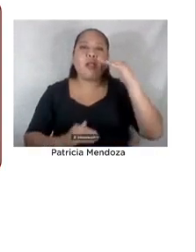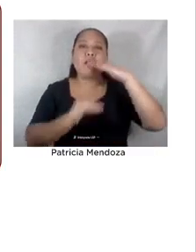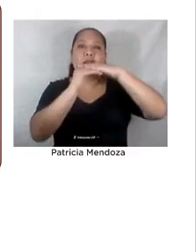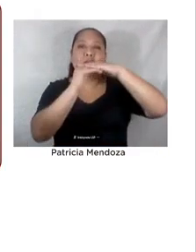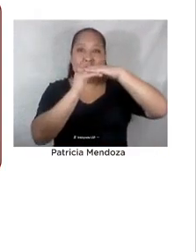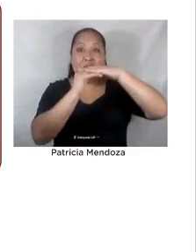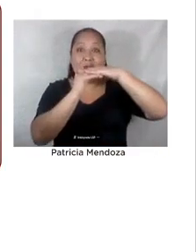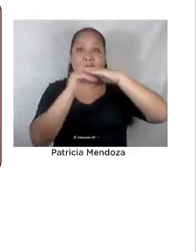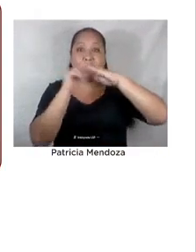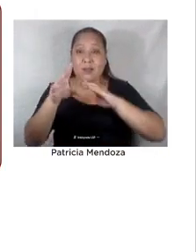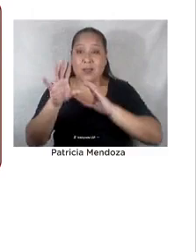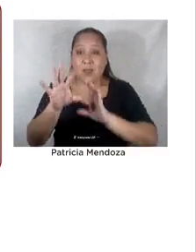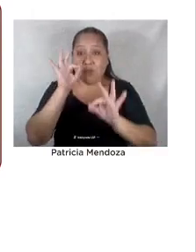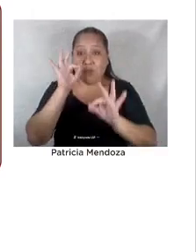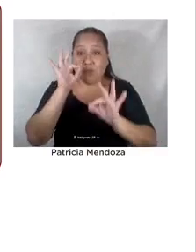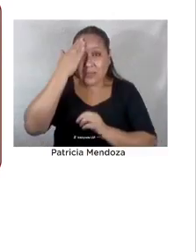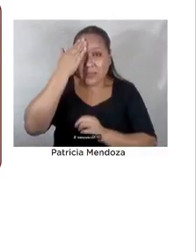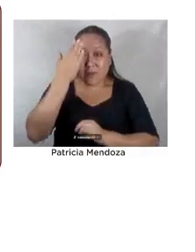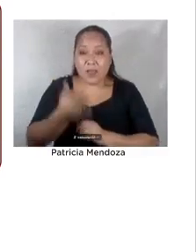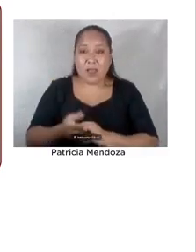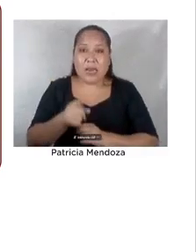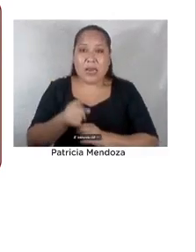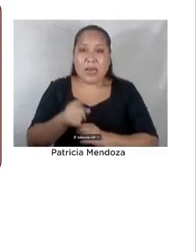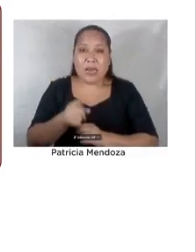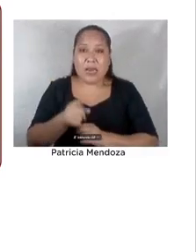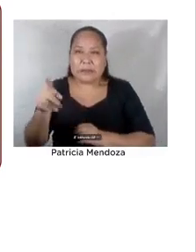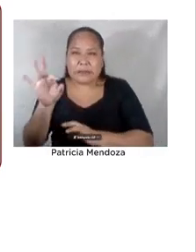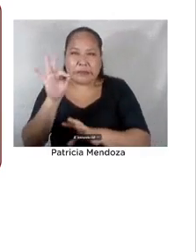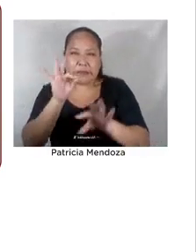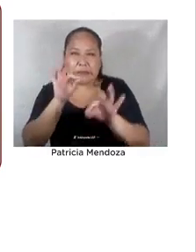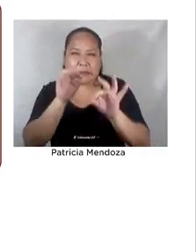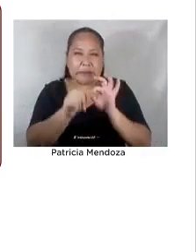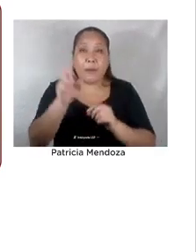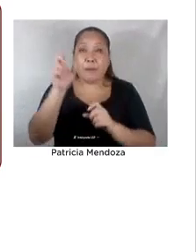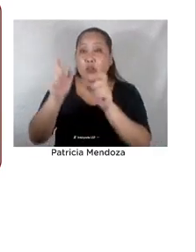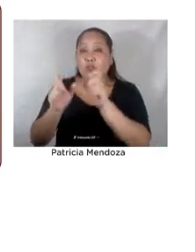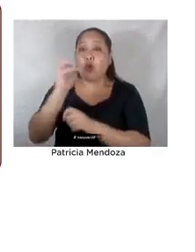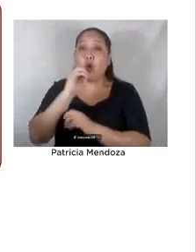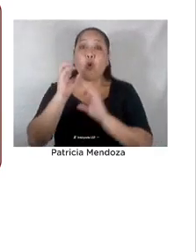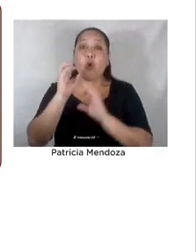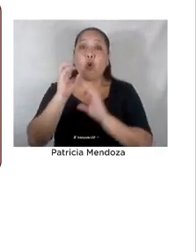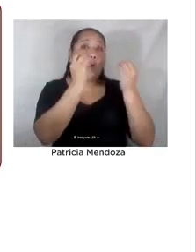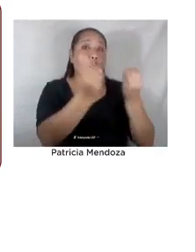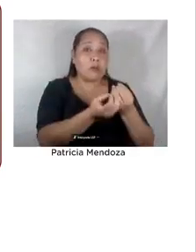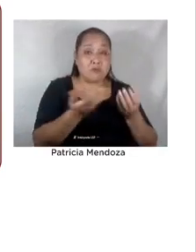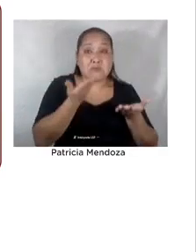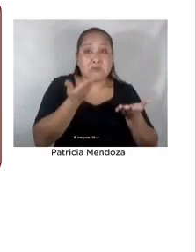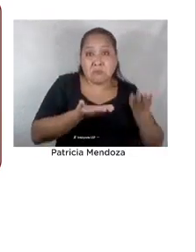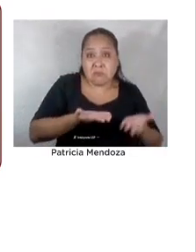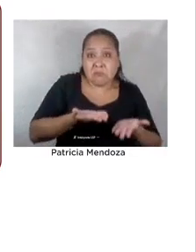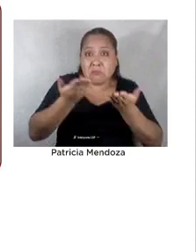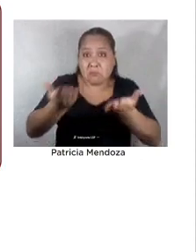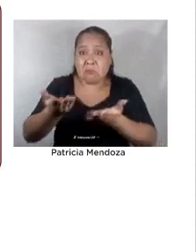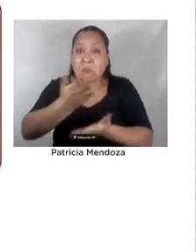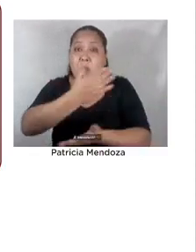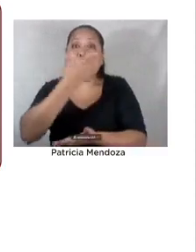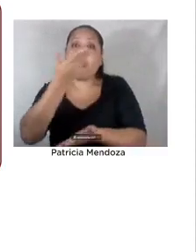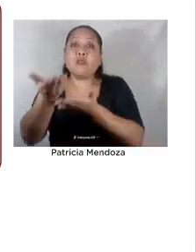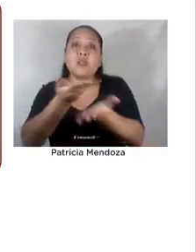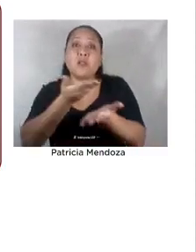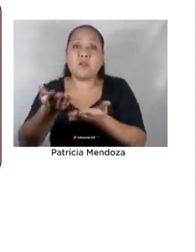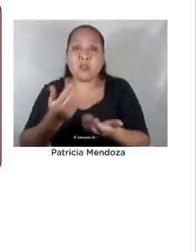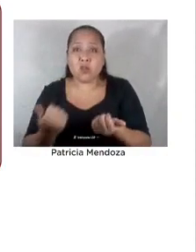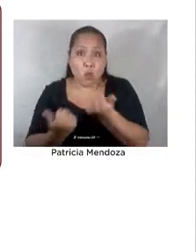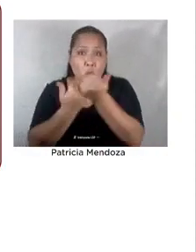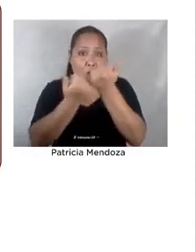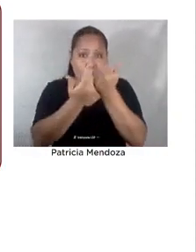identificar a aquellas personas o aquellas instituciones que podrían brindarle una mejor atención